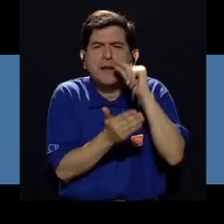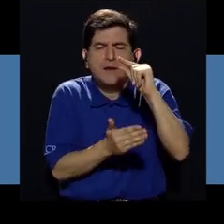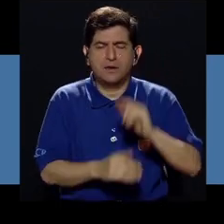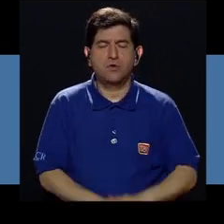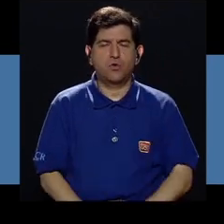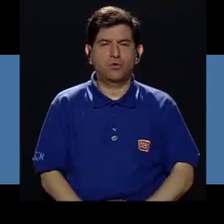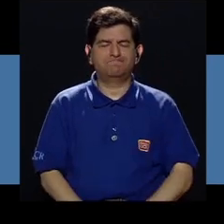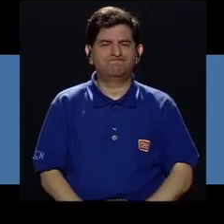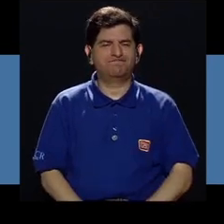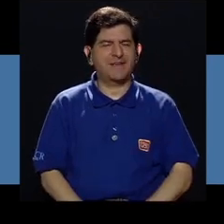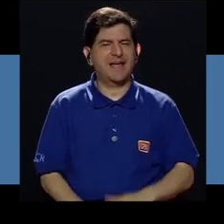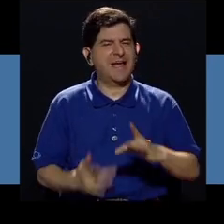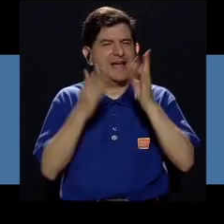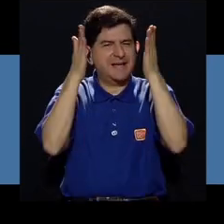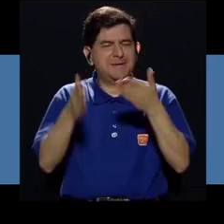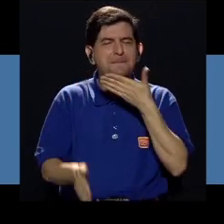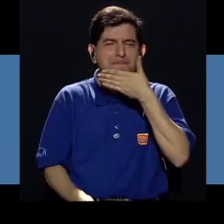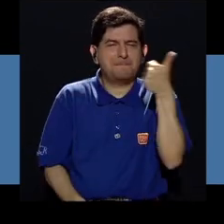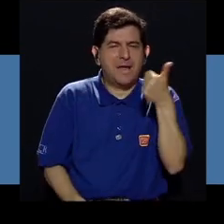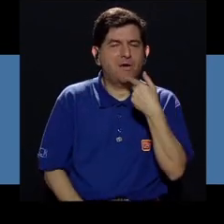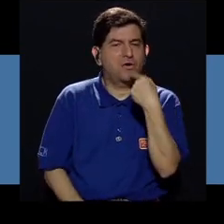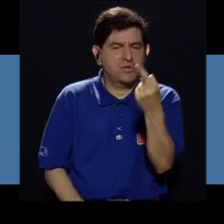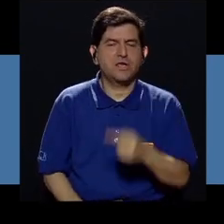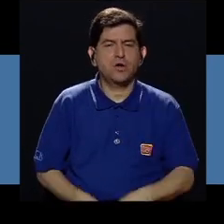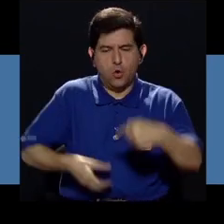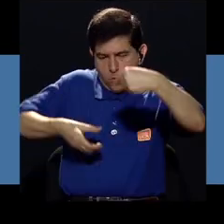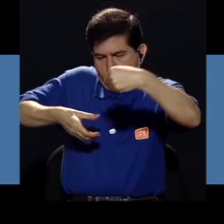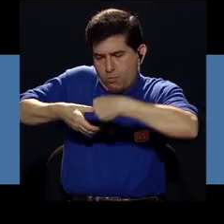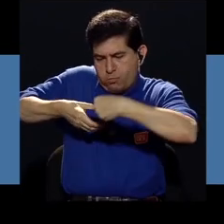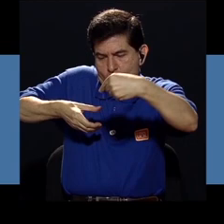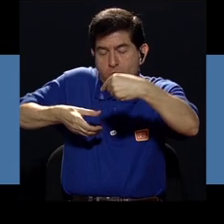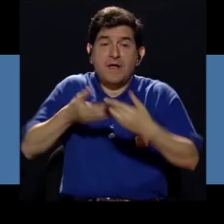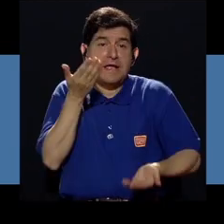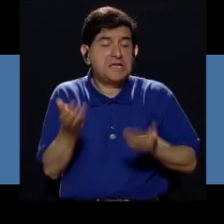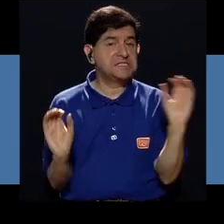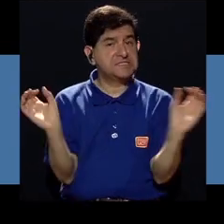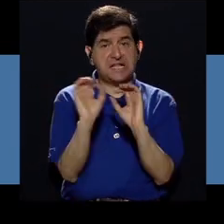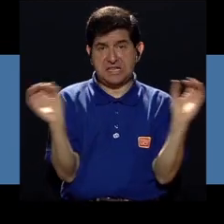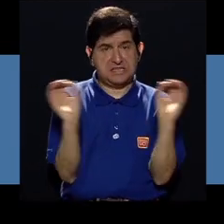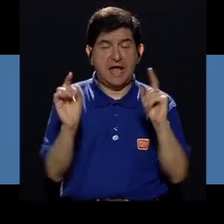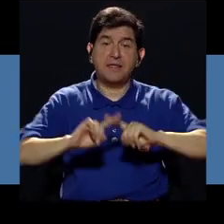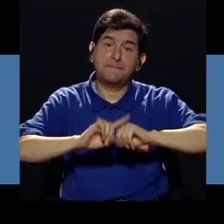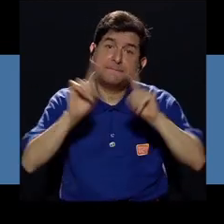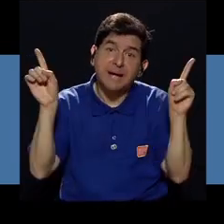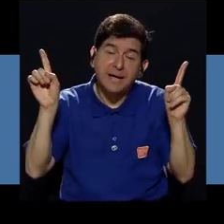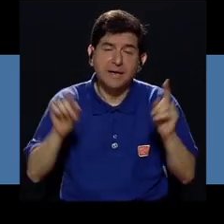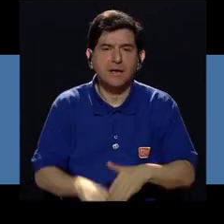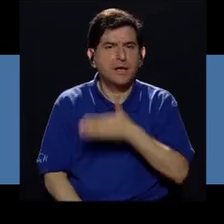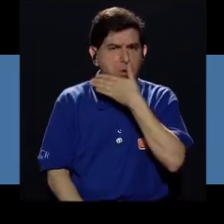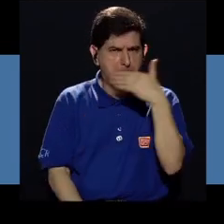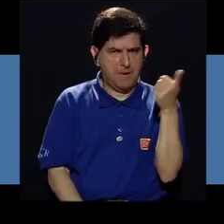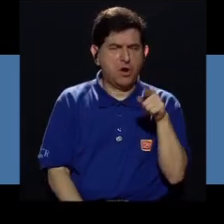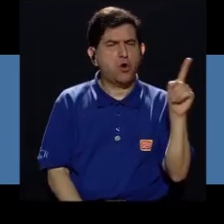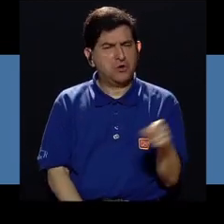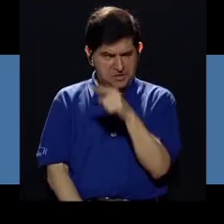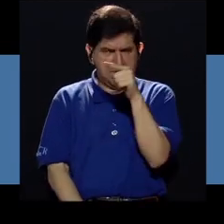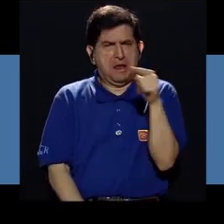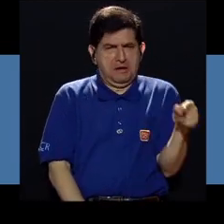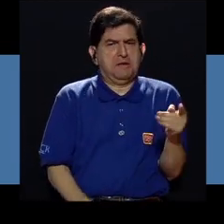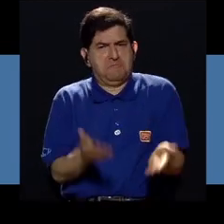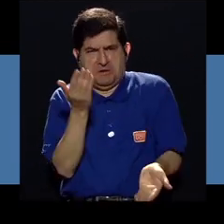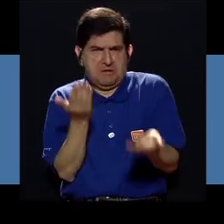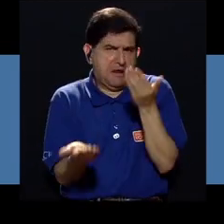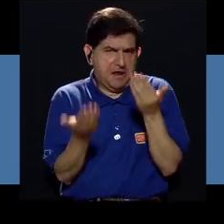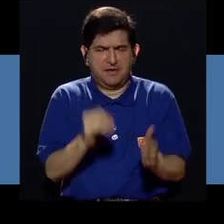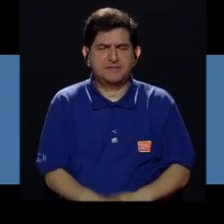radiólogo me recomendó hacerme la biopsia él me dijo tal vez no en nada pero mejor para descartar y